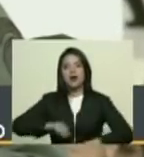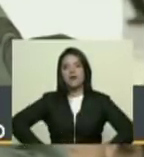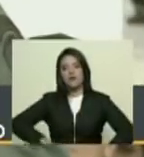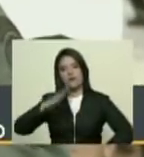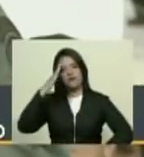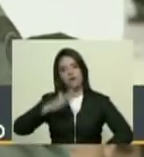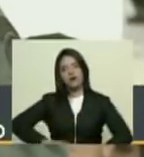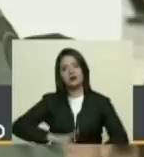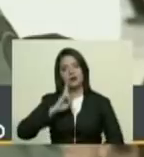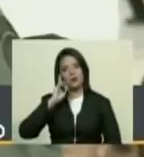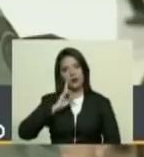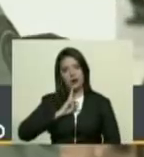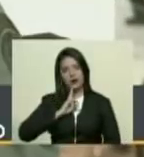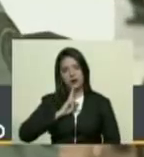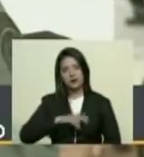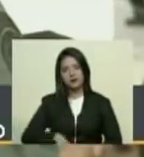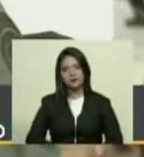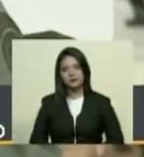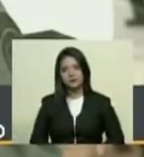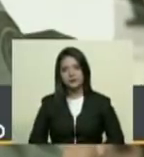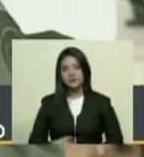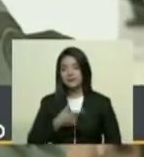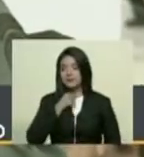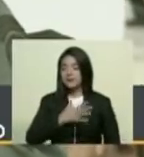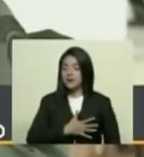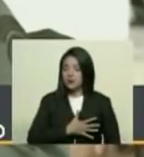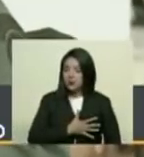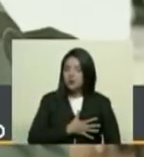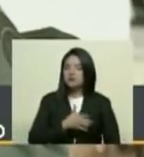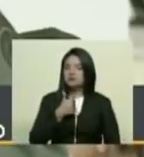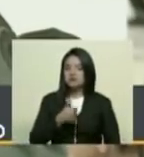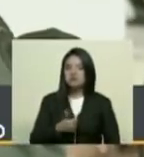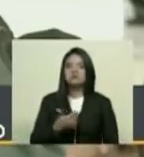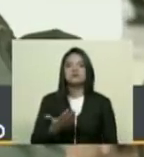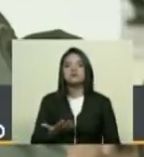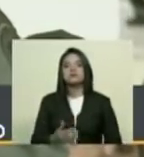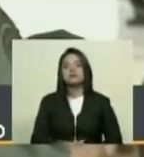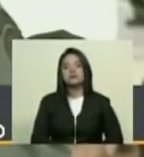Nacional Bolivariana, nos agrada mucho que